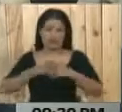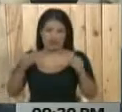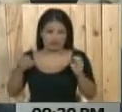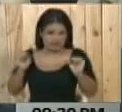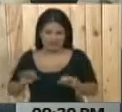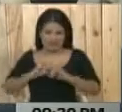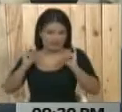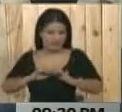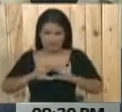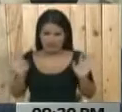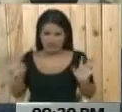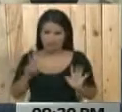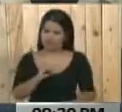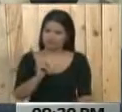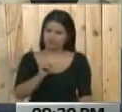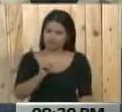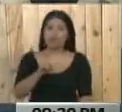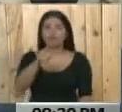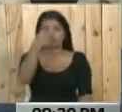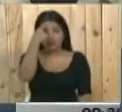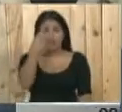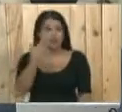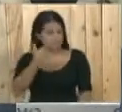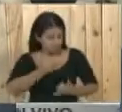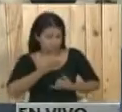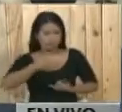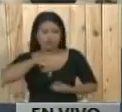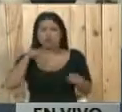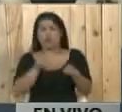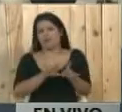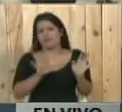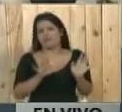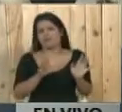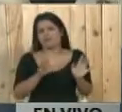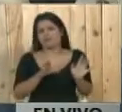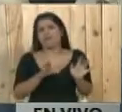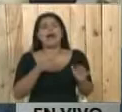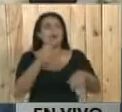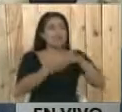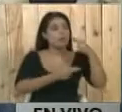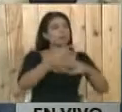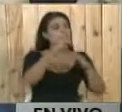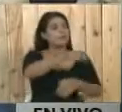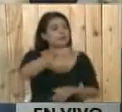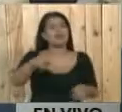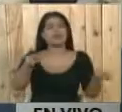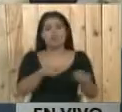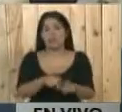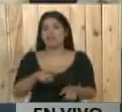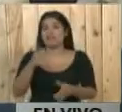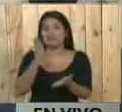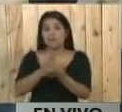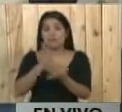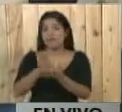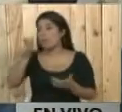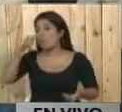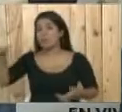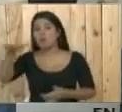sabiendo que nosotros hemos caído y caemos en eso, ¿o no? La revolución bolivariana, una de las críticas que le hace del